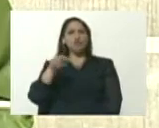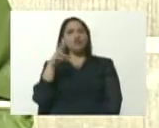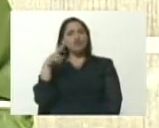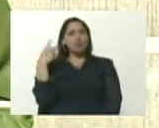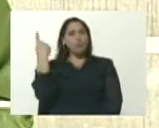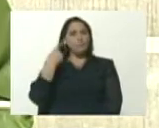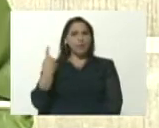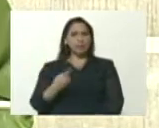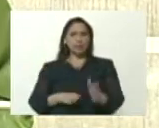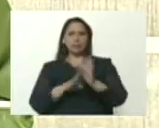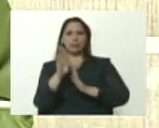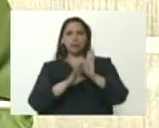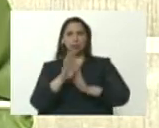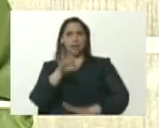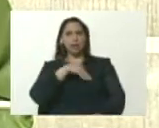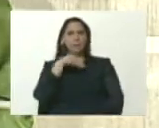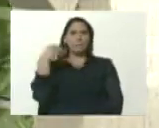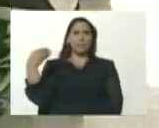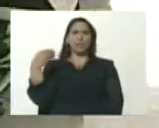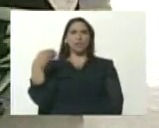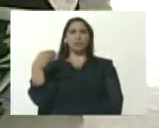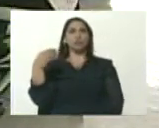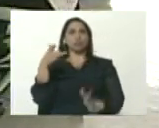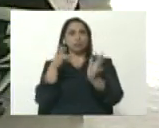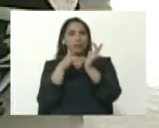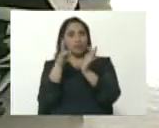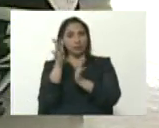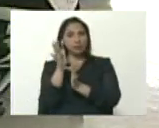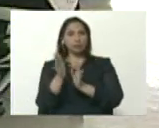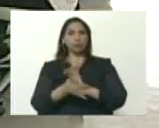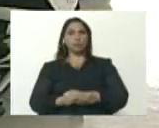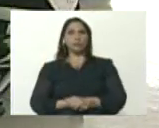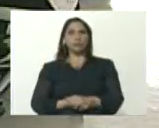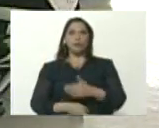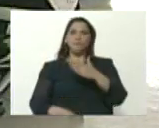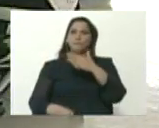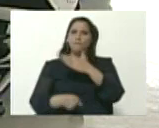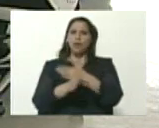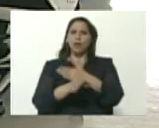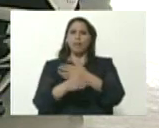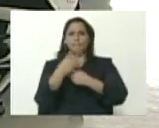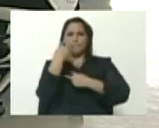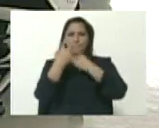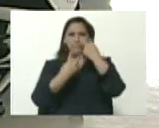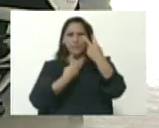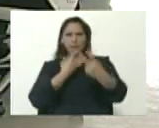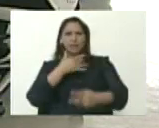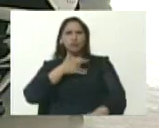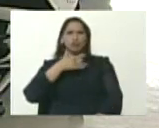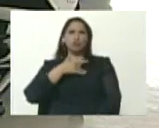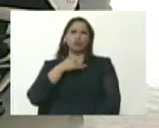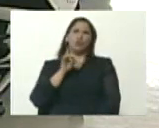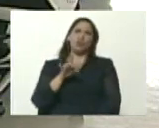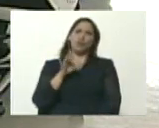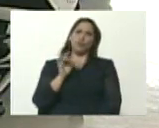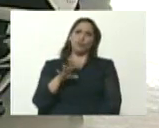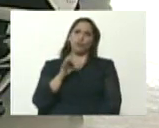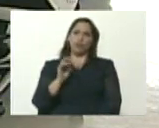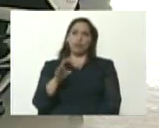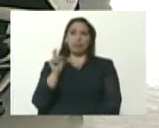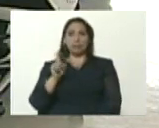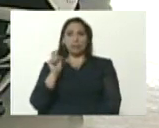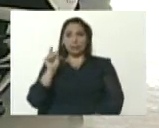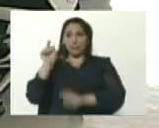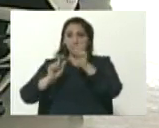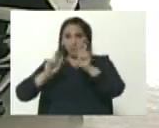espíritu genuino, auténtico de Cristo. Ir por el que sufre, ir por el que necesita. Y